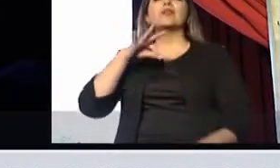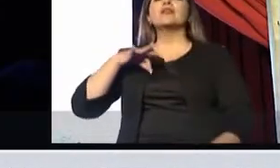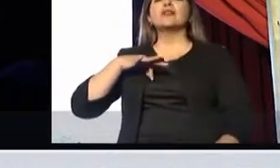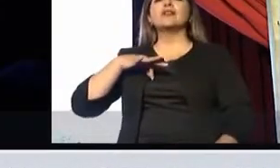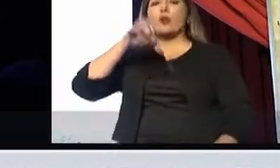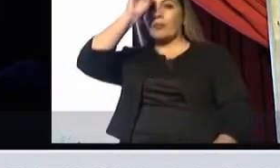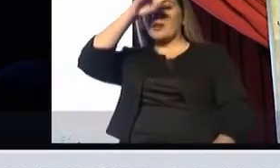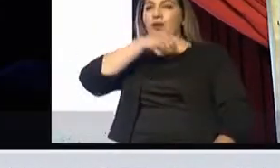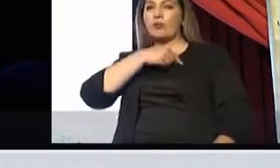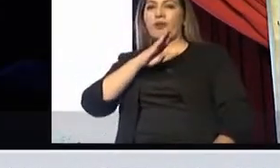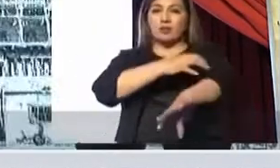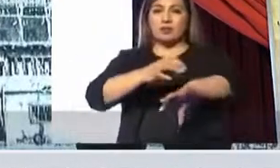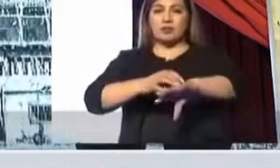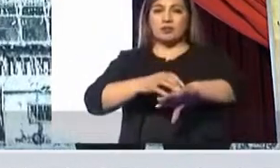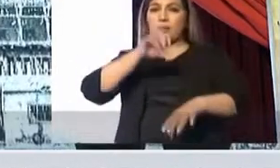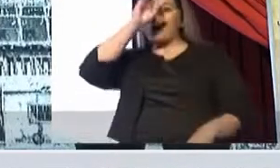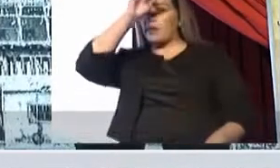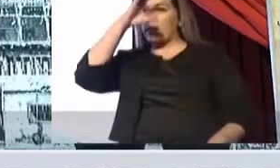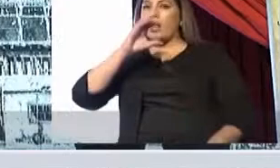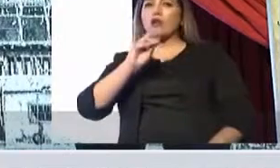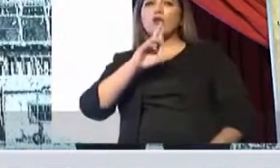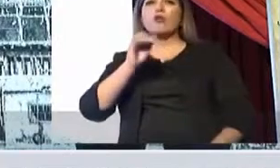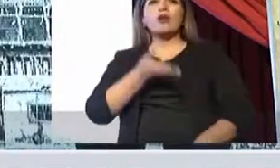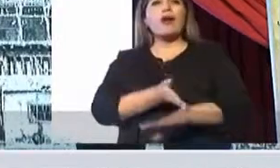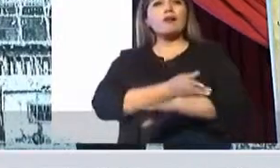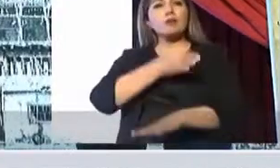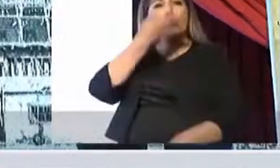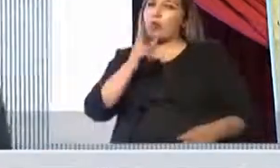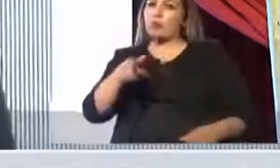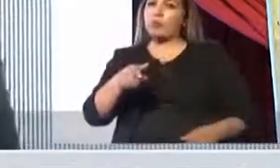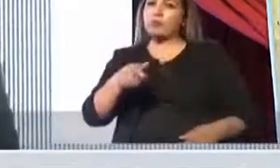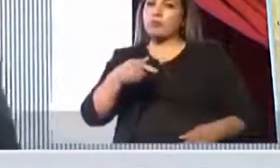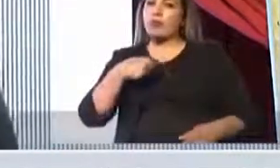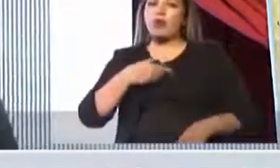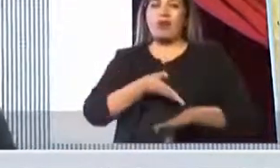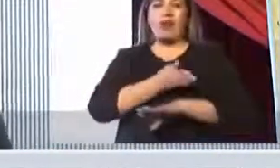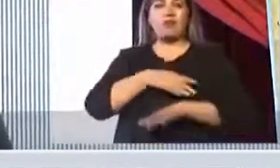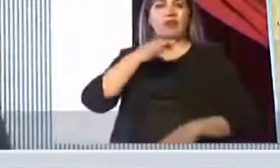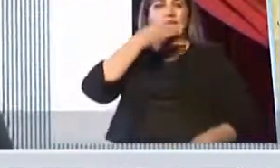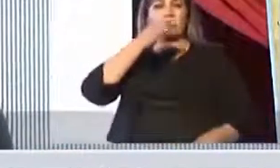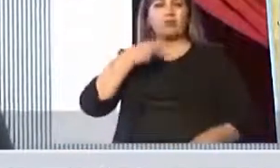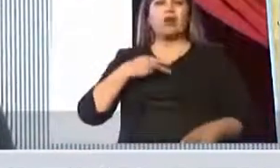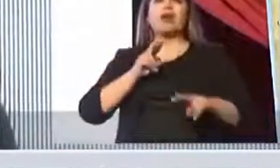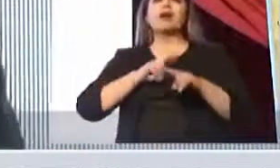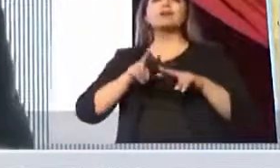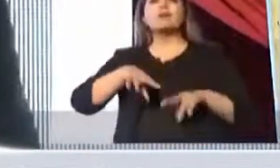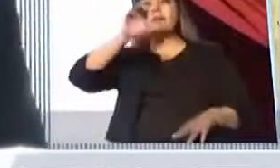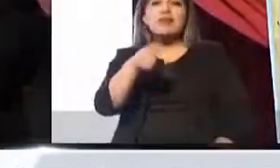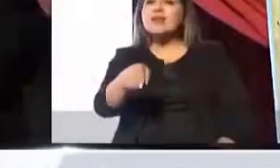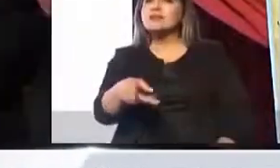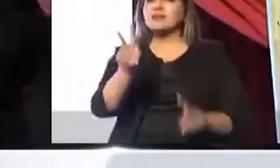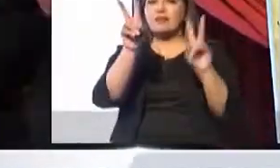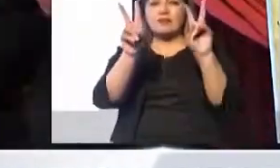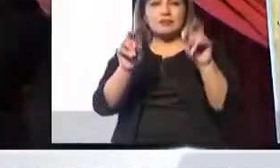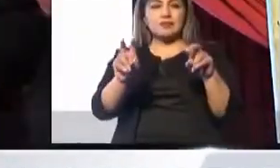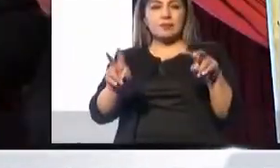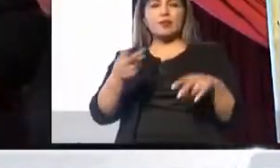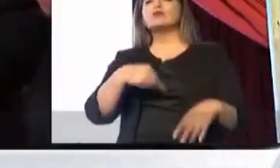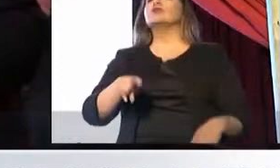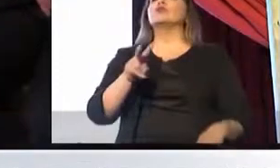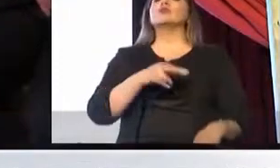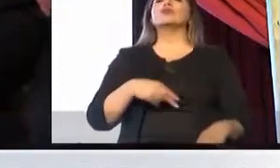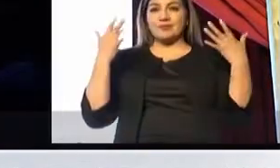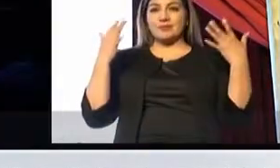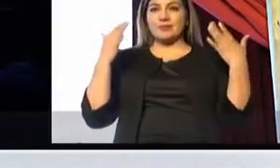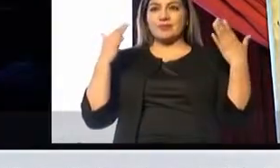se instalen en las zonas donde desarrolla las faenas. Informó además que se están ejecutando proyectos FNDR por